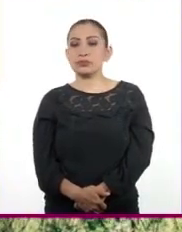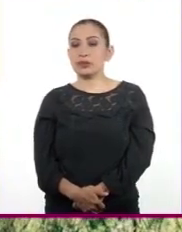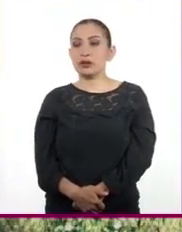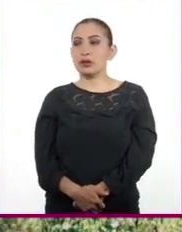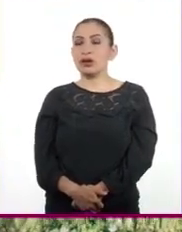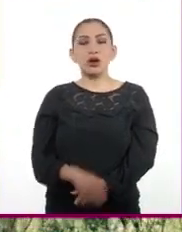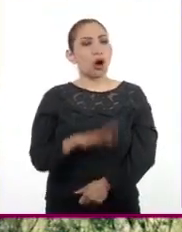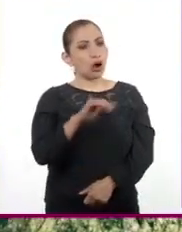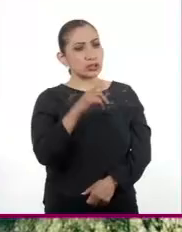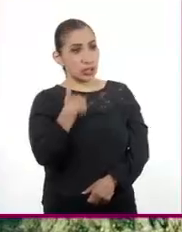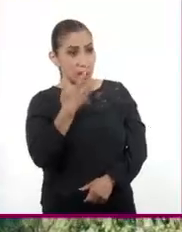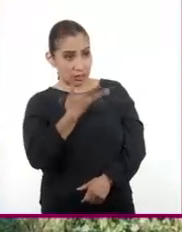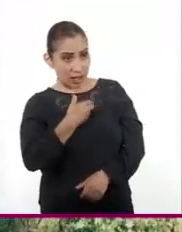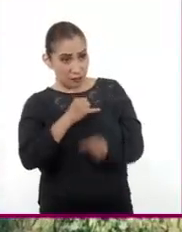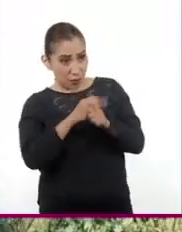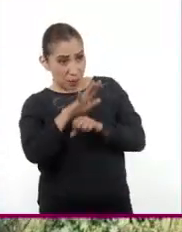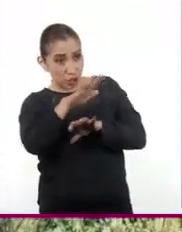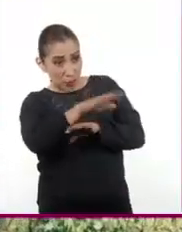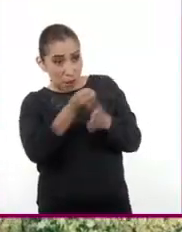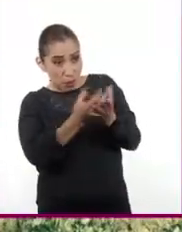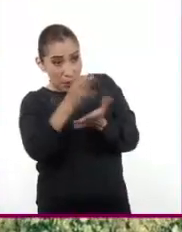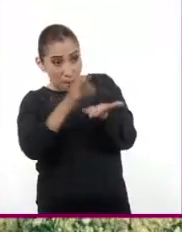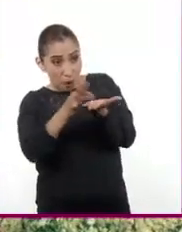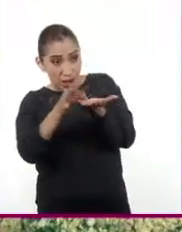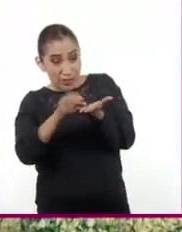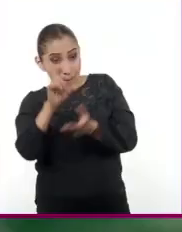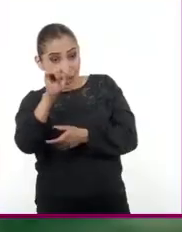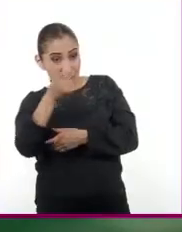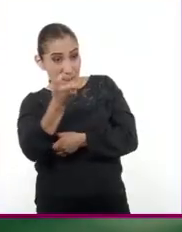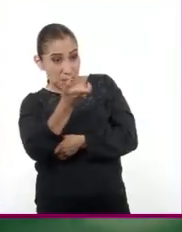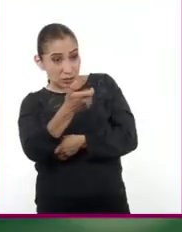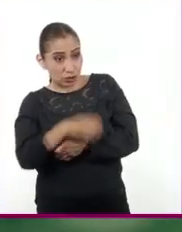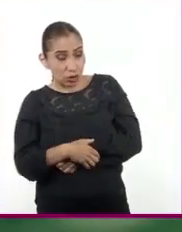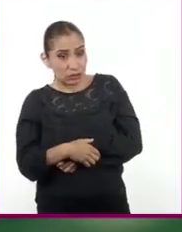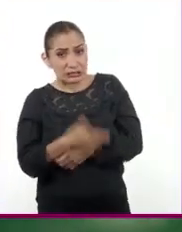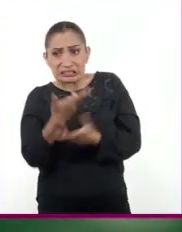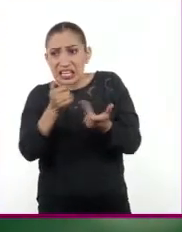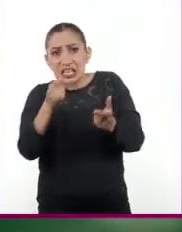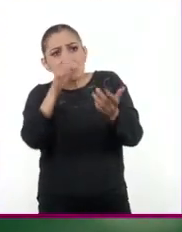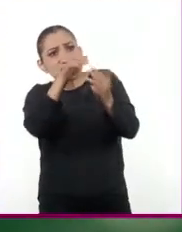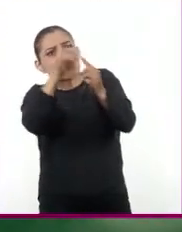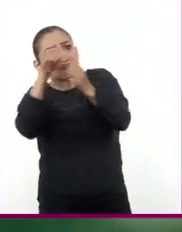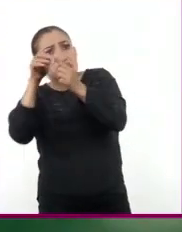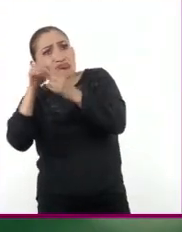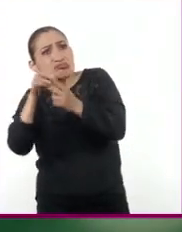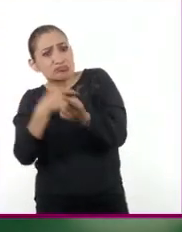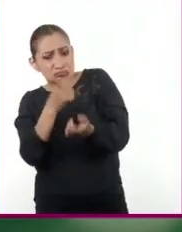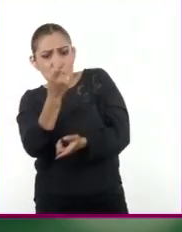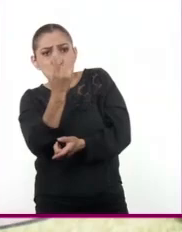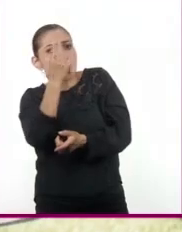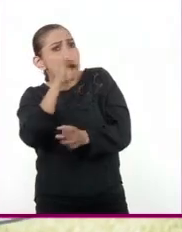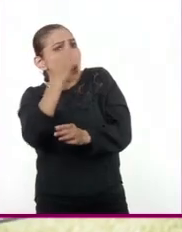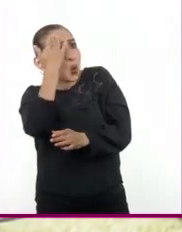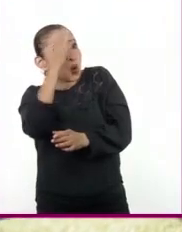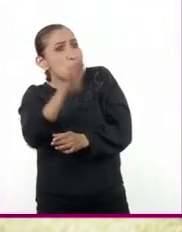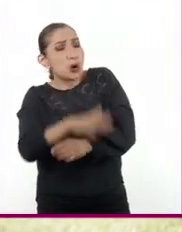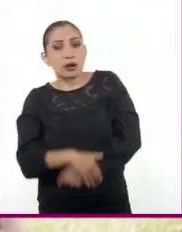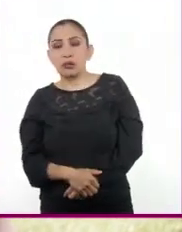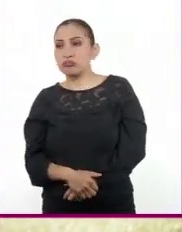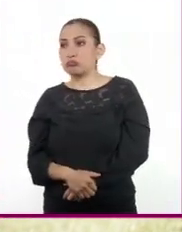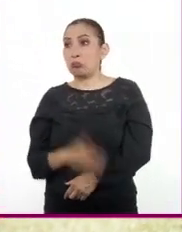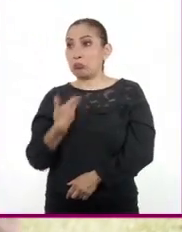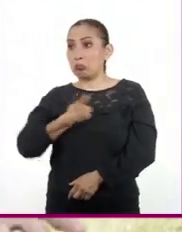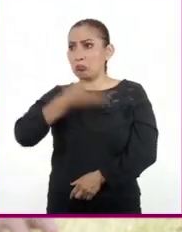Rafa, ¿no tienes más información sobre la nueva moneda de 20 pesos? A nadie que conozco le ha tocado ni una. No